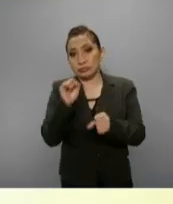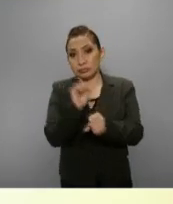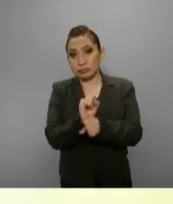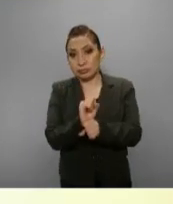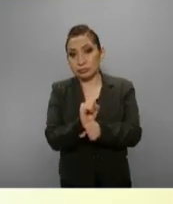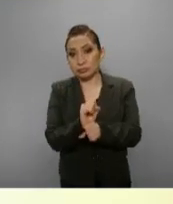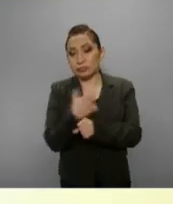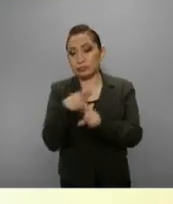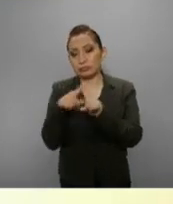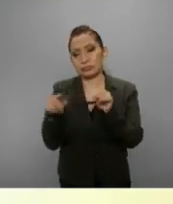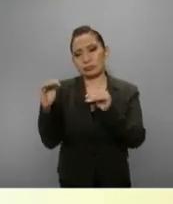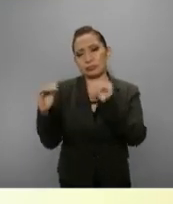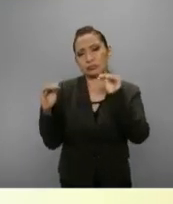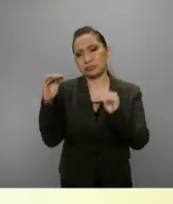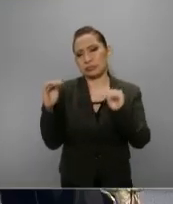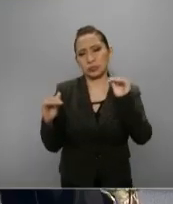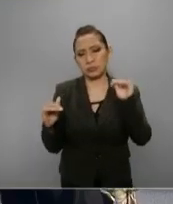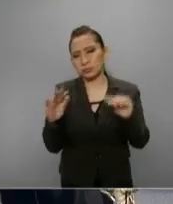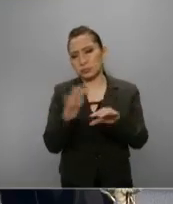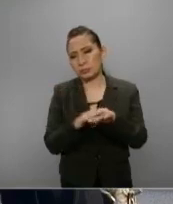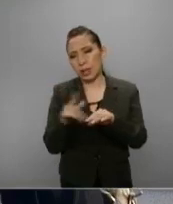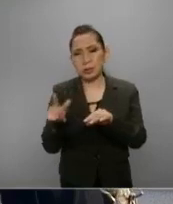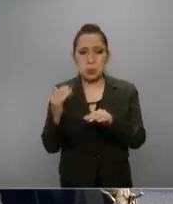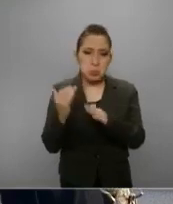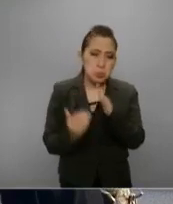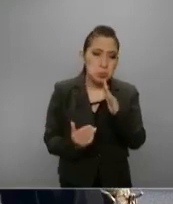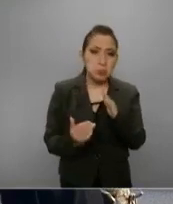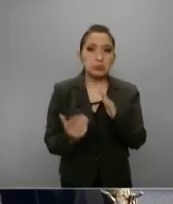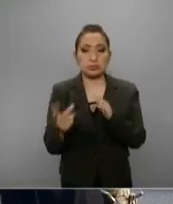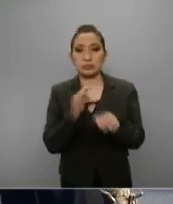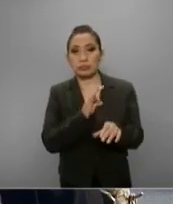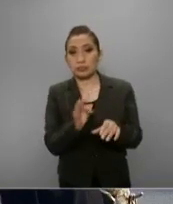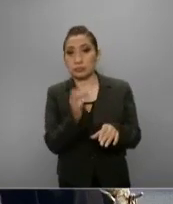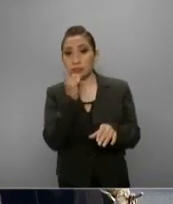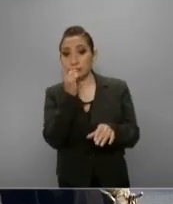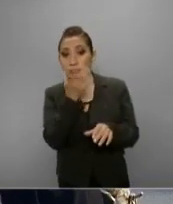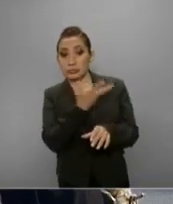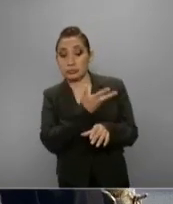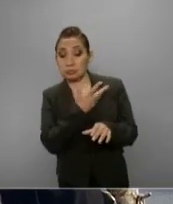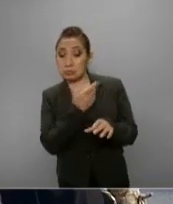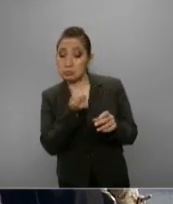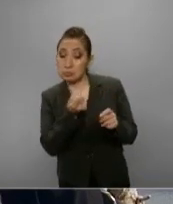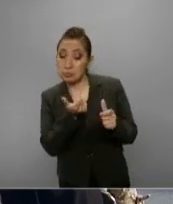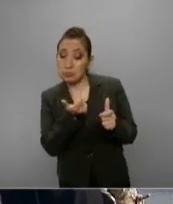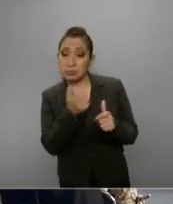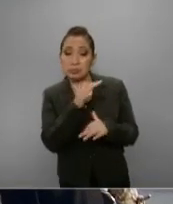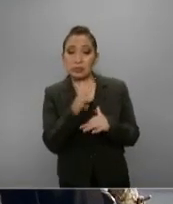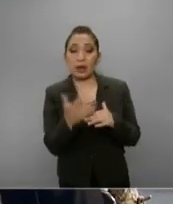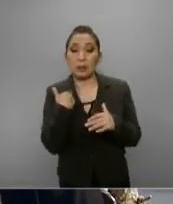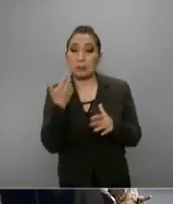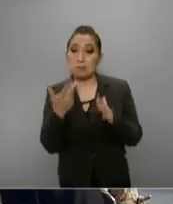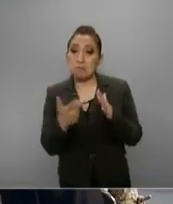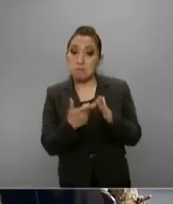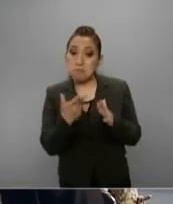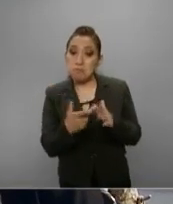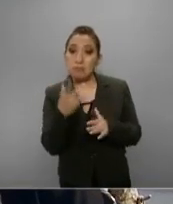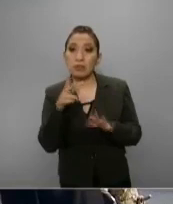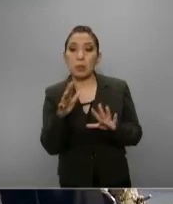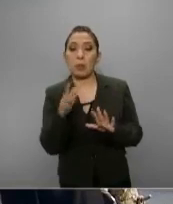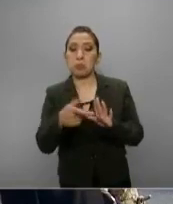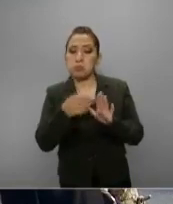última semana, con variaciones un poco mayores o menores, se puede decir que hemos tenido prácticamente una